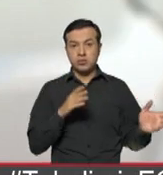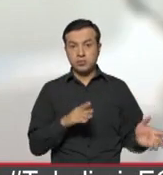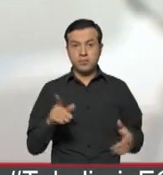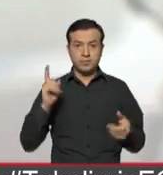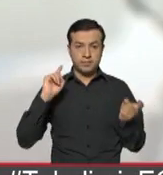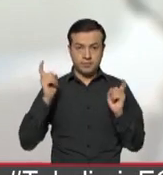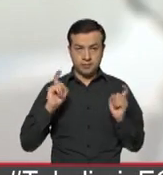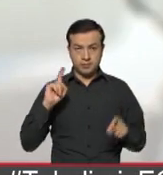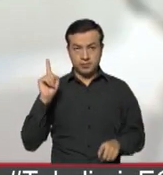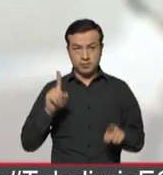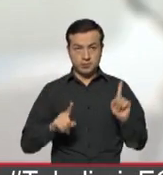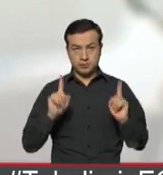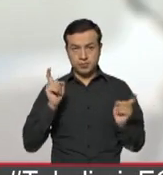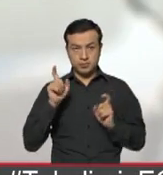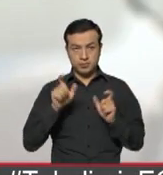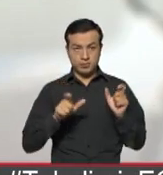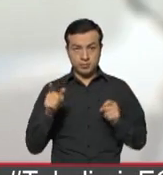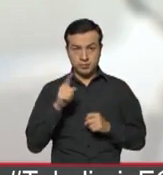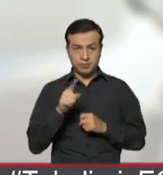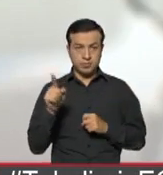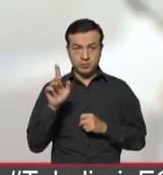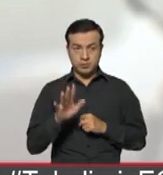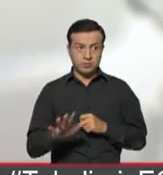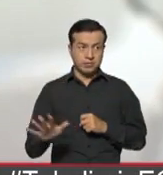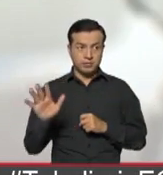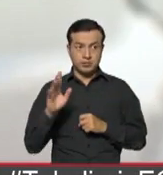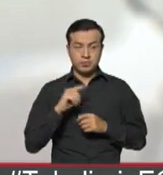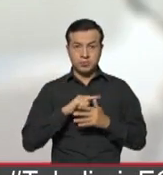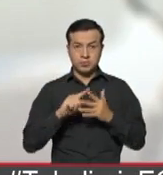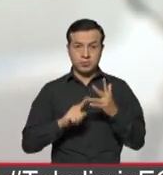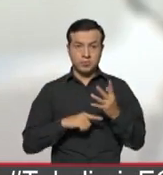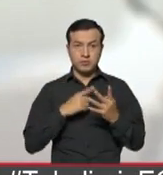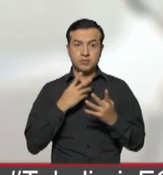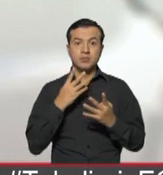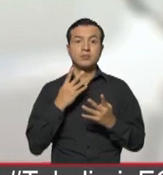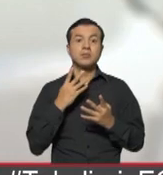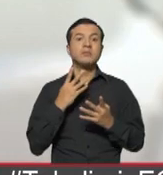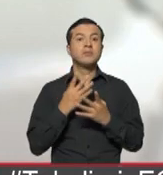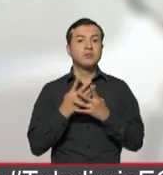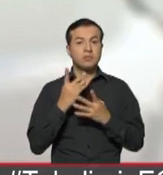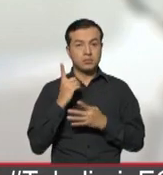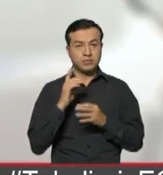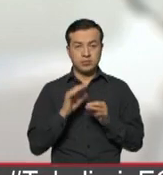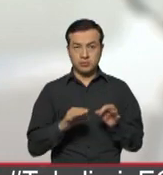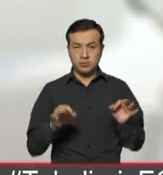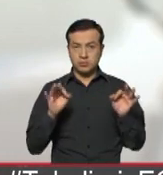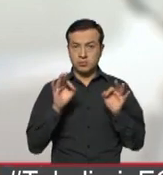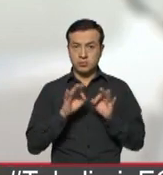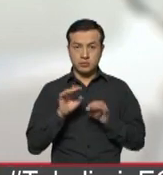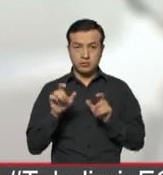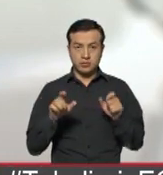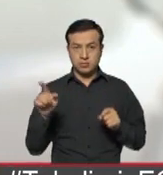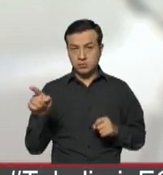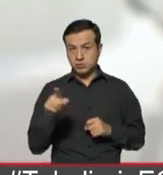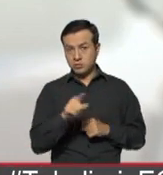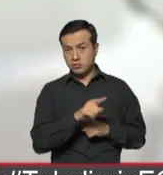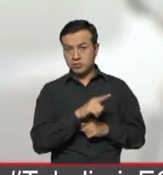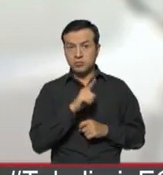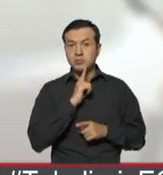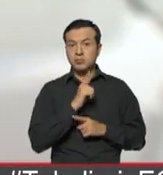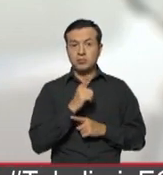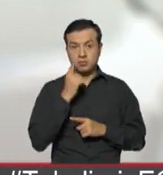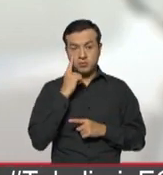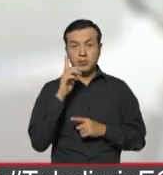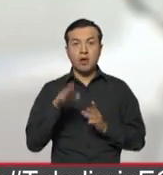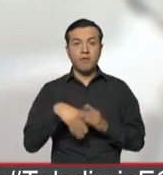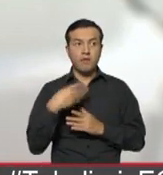reubicar algunos ciudadanos en otras partes, en otras cárceles. Y es importantísimo cortar los nexos que puedan tener con operadores por